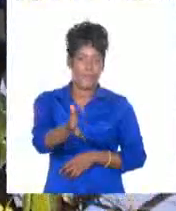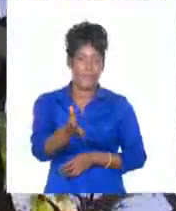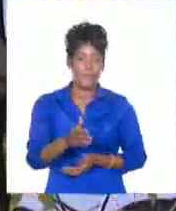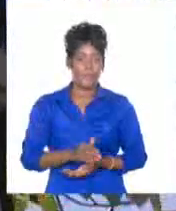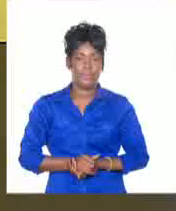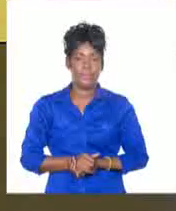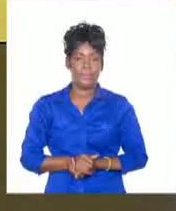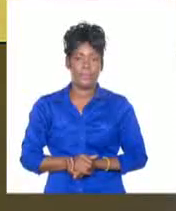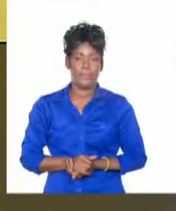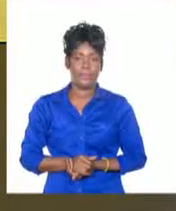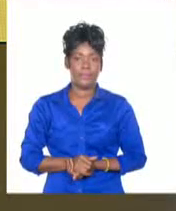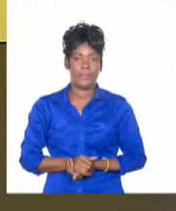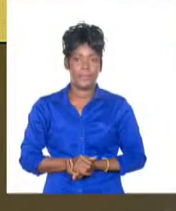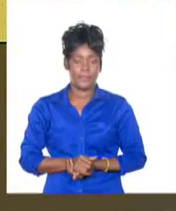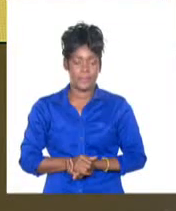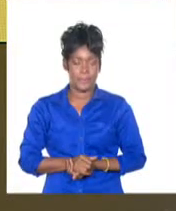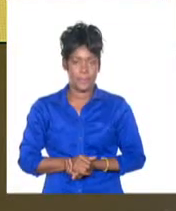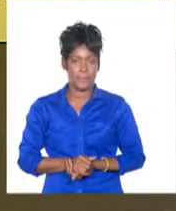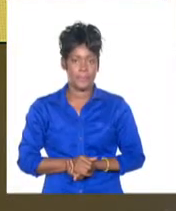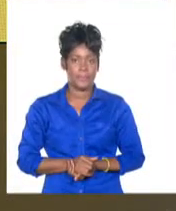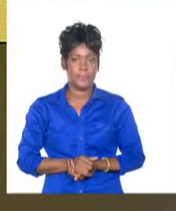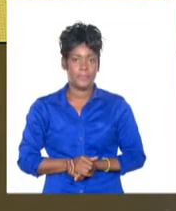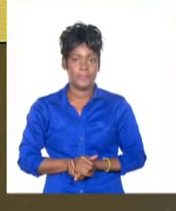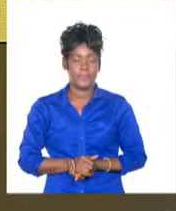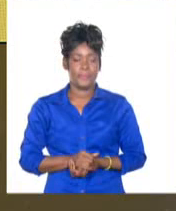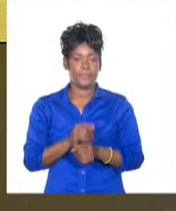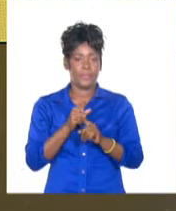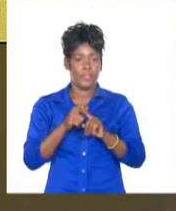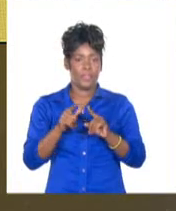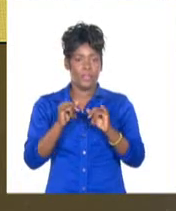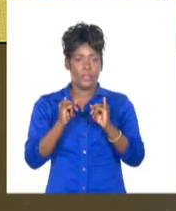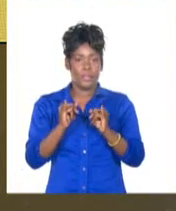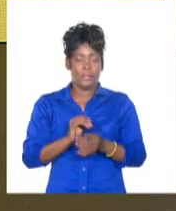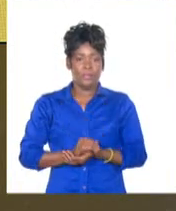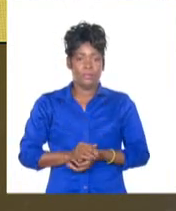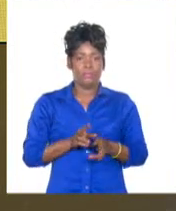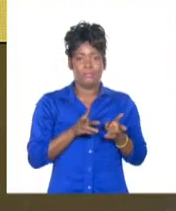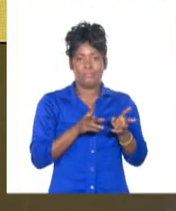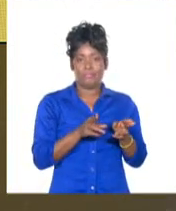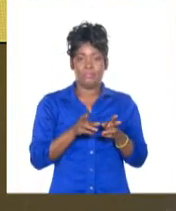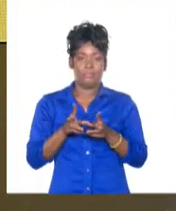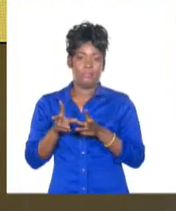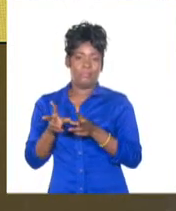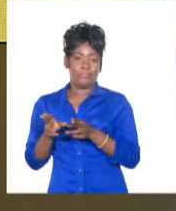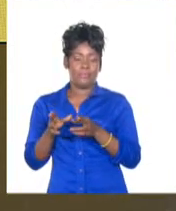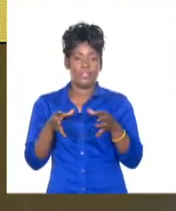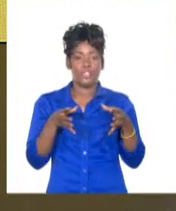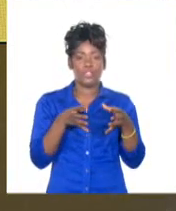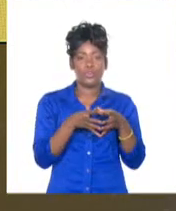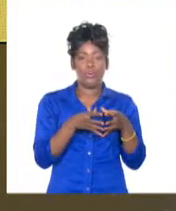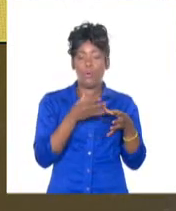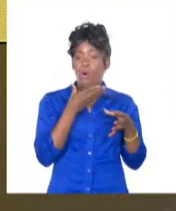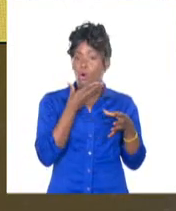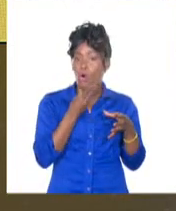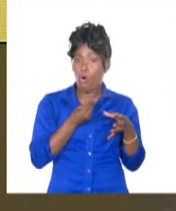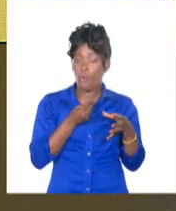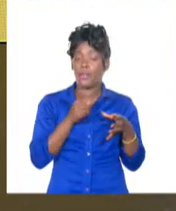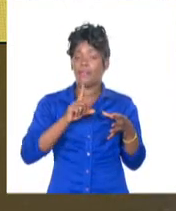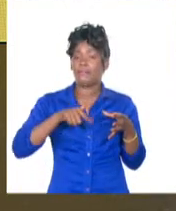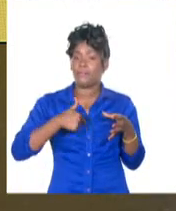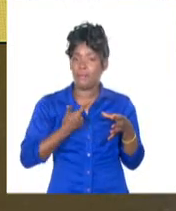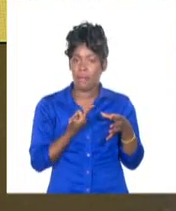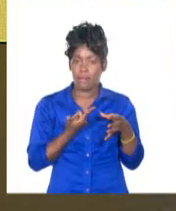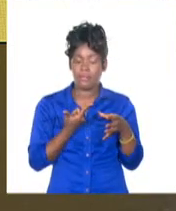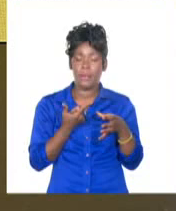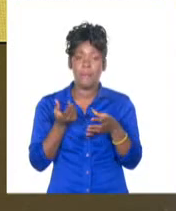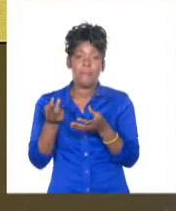Noticias. Y la muestra visual Colectivo de Autores, que reúne a jóvenes artistas y miembros de la UNIAC, se inaugura